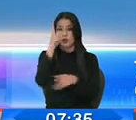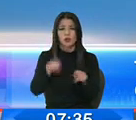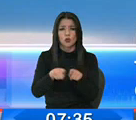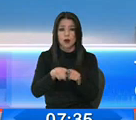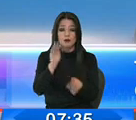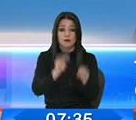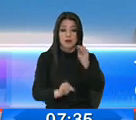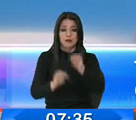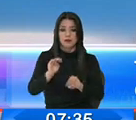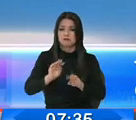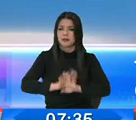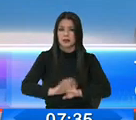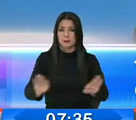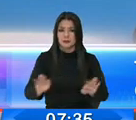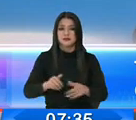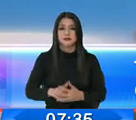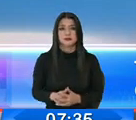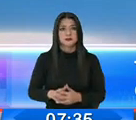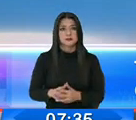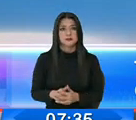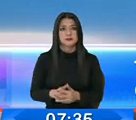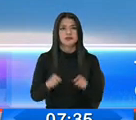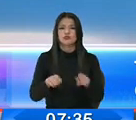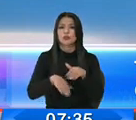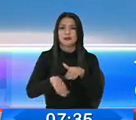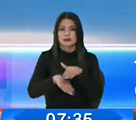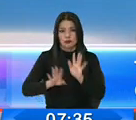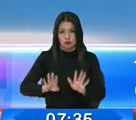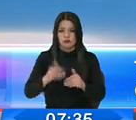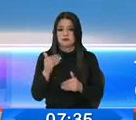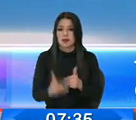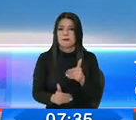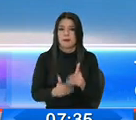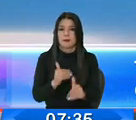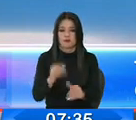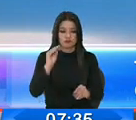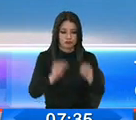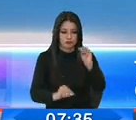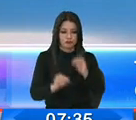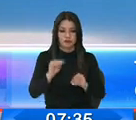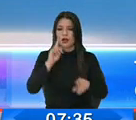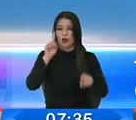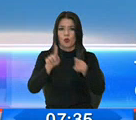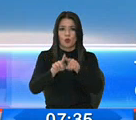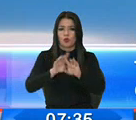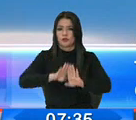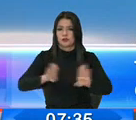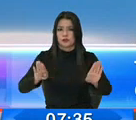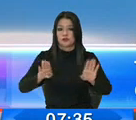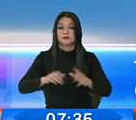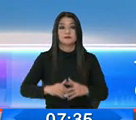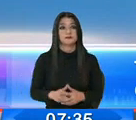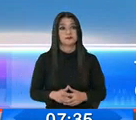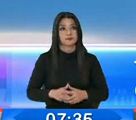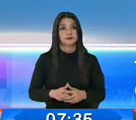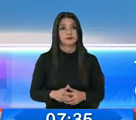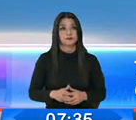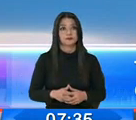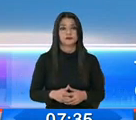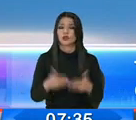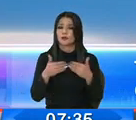Entonces, sobre esa base y sobre esos elementos que ya están definidos en distintos acuerdos, será,